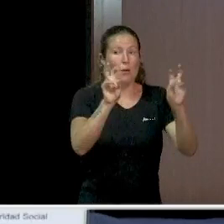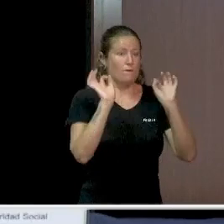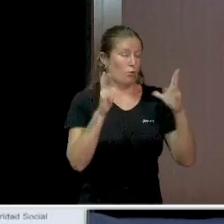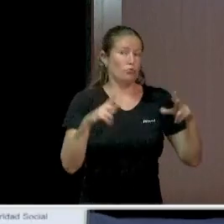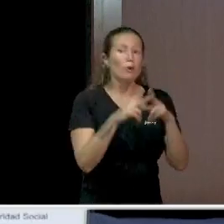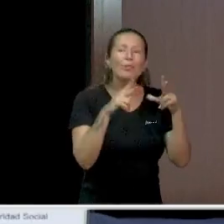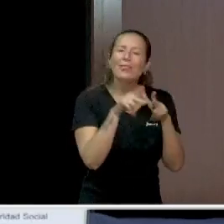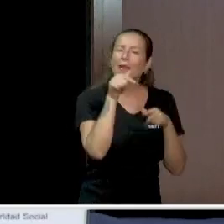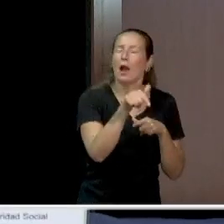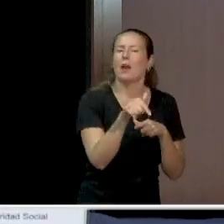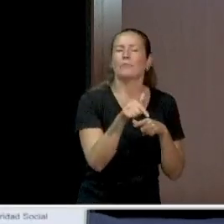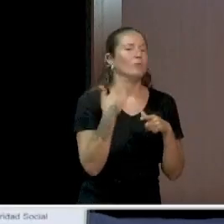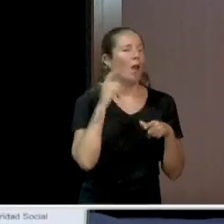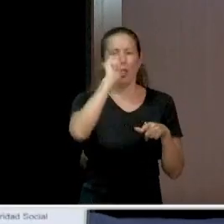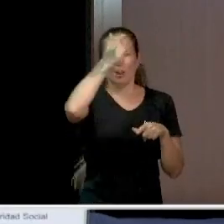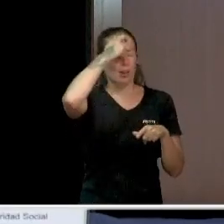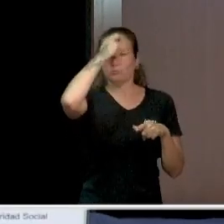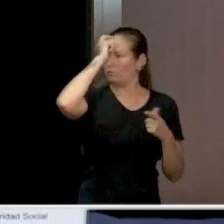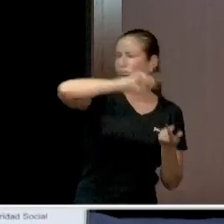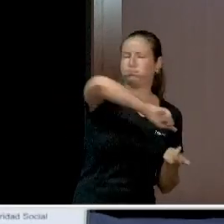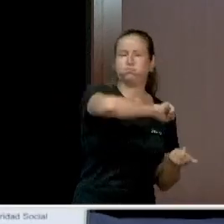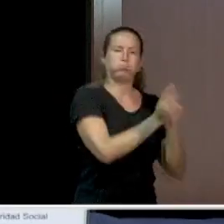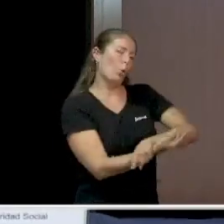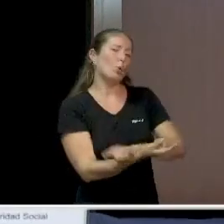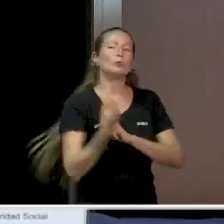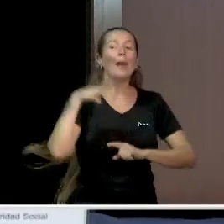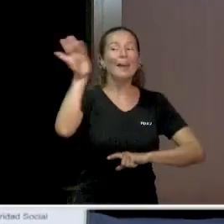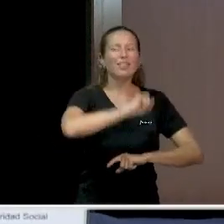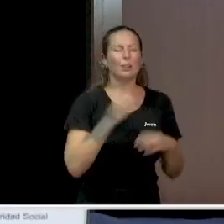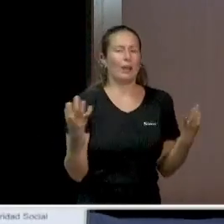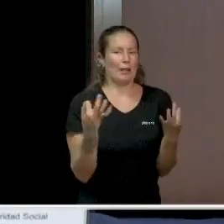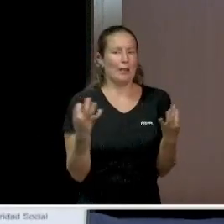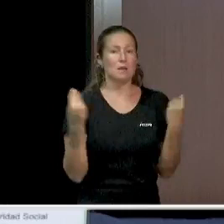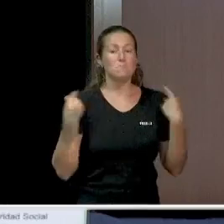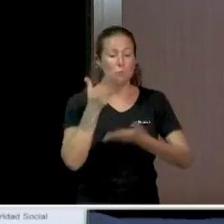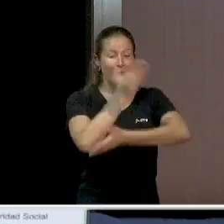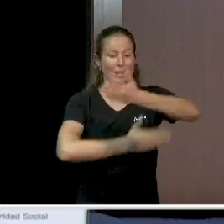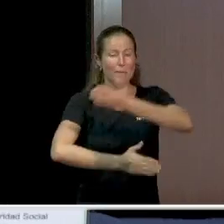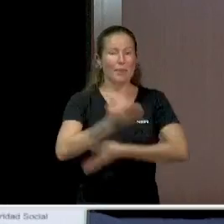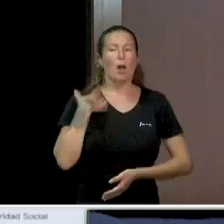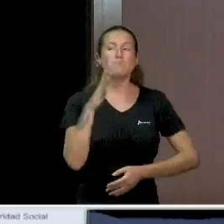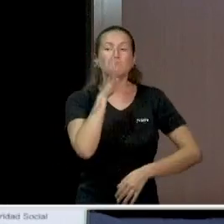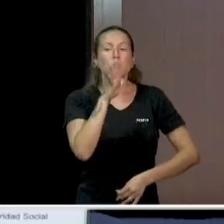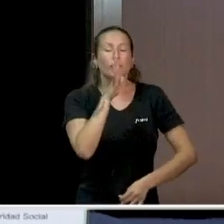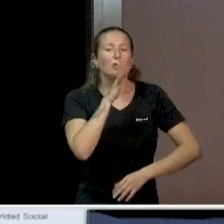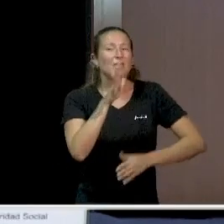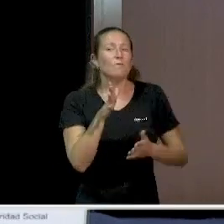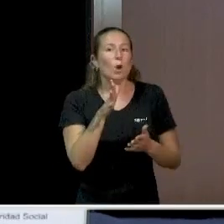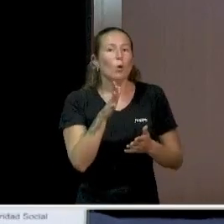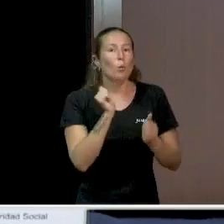social, entiende, cambia de paradigma totalmente y entiende que las causas de la discapacidad son